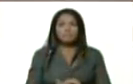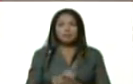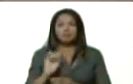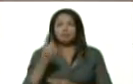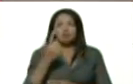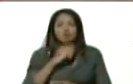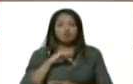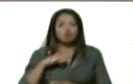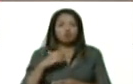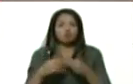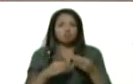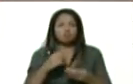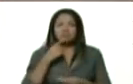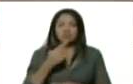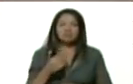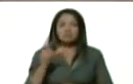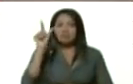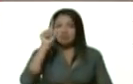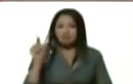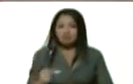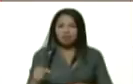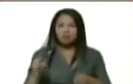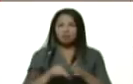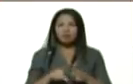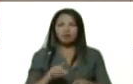primoroso, como diría en Italia, primoroso.